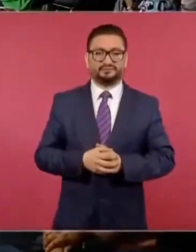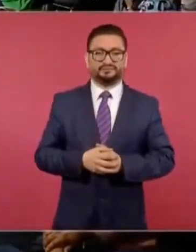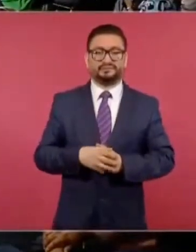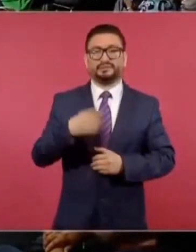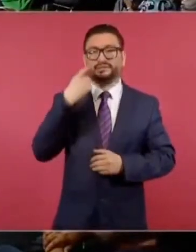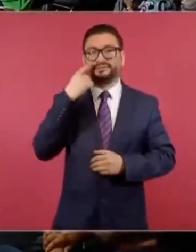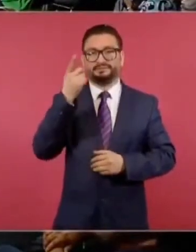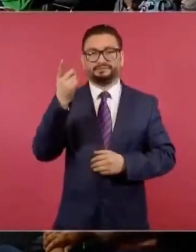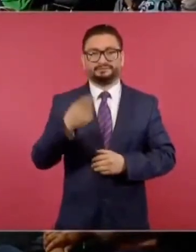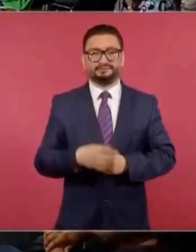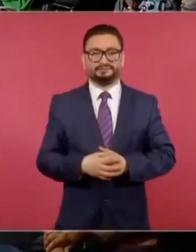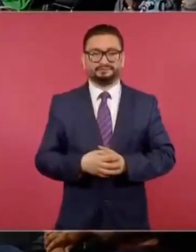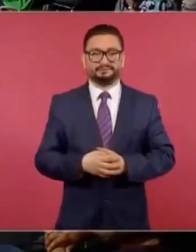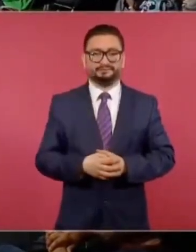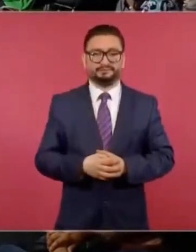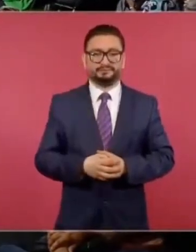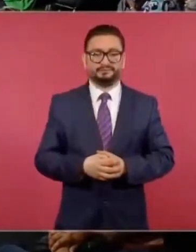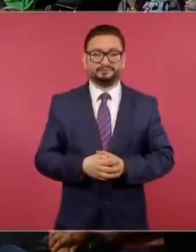Imagínense.